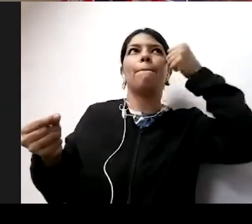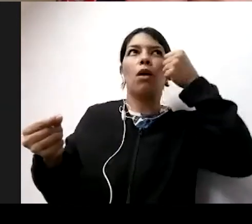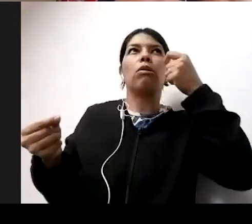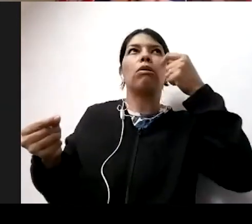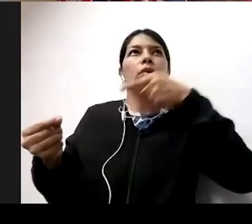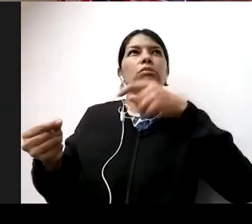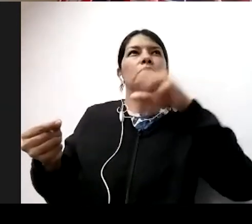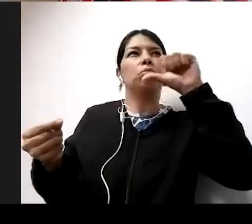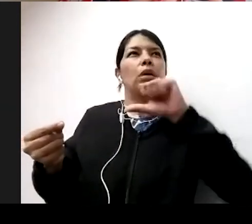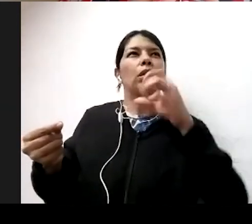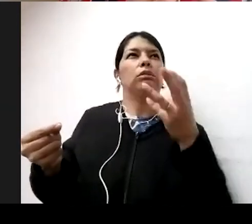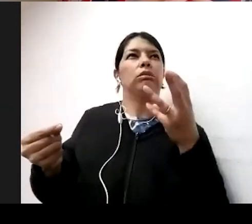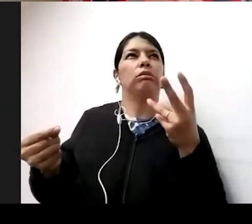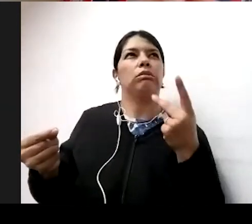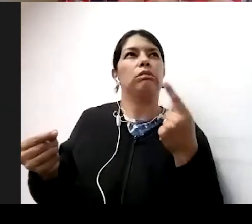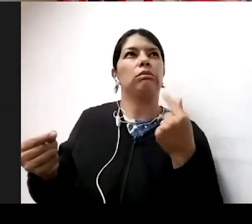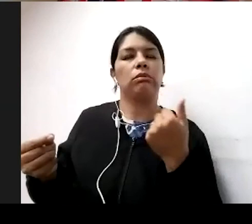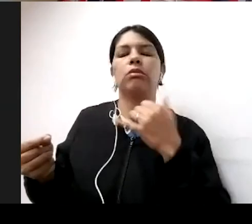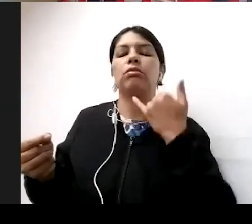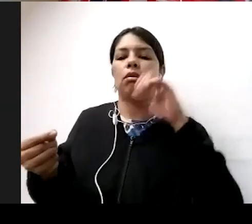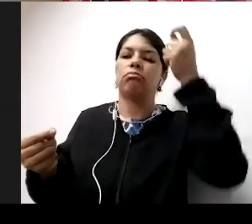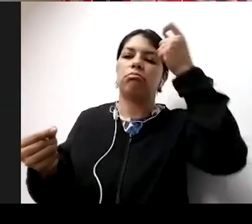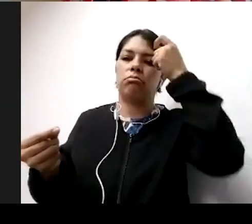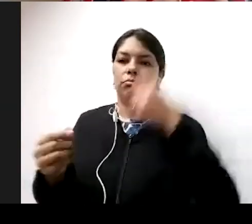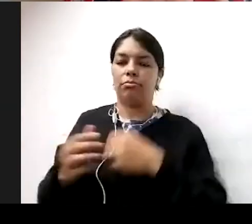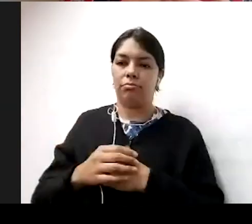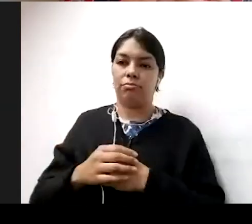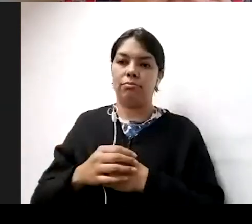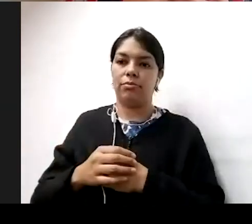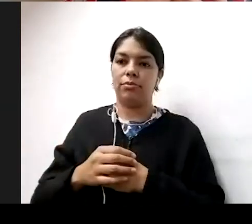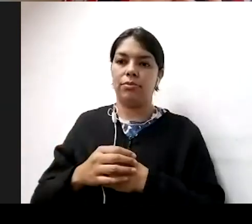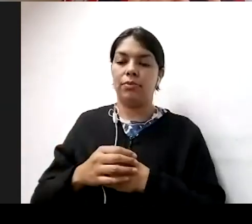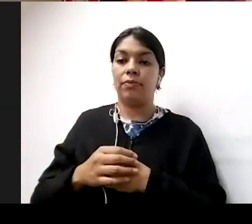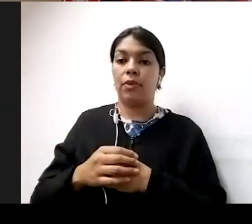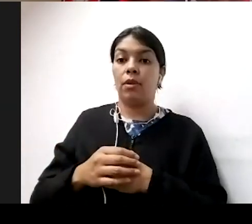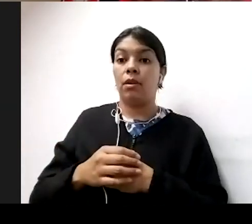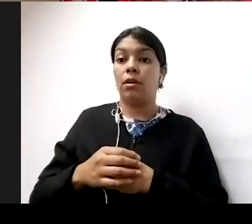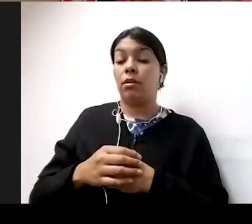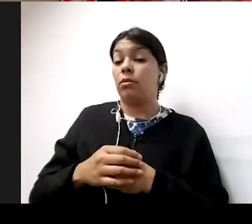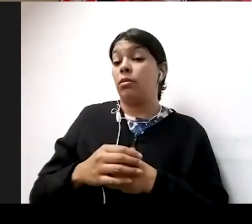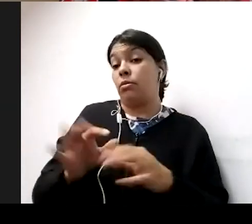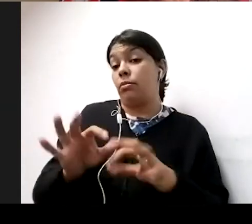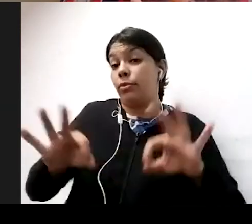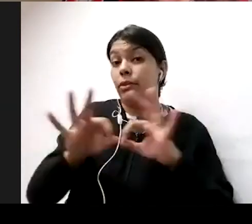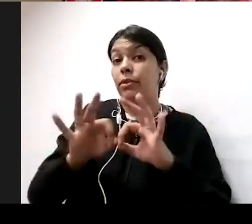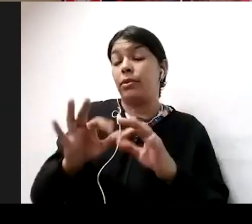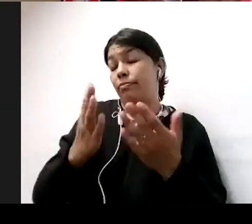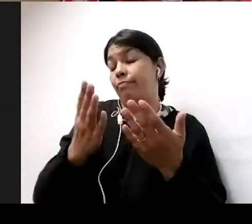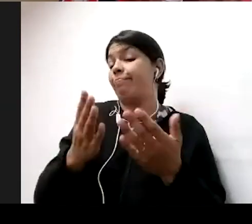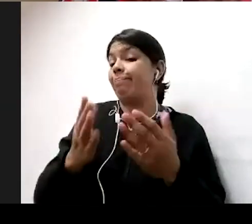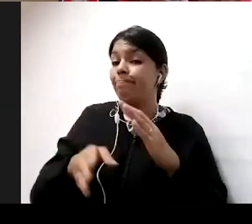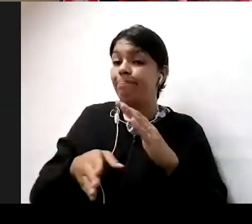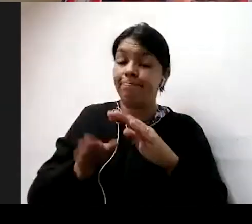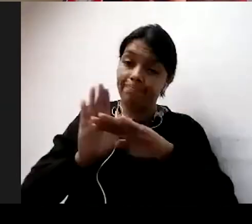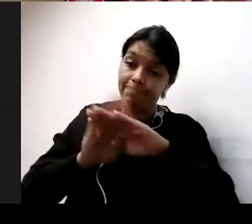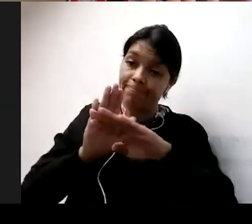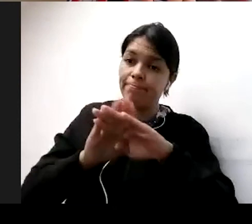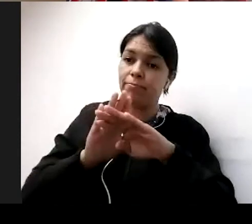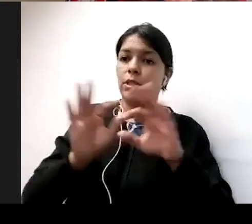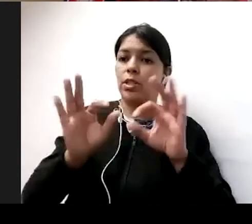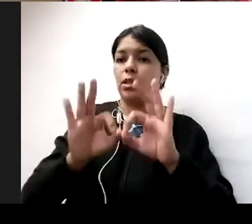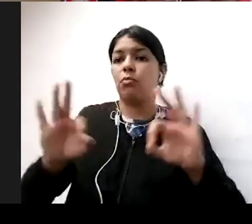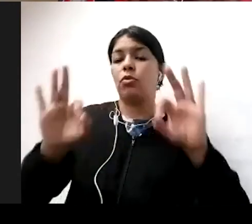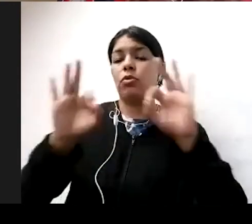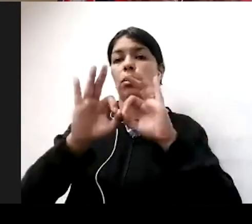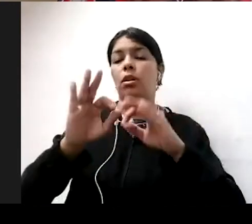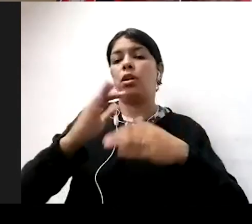Seguimos con esta invitación, además de todo lo que les acabamos de decir, de tener mucha tolerancia, de tener mucho respeto, de que nos